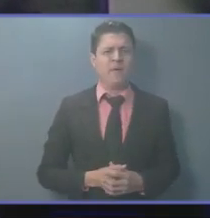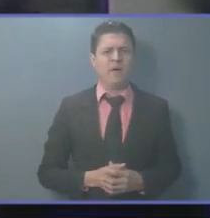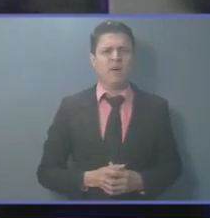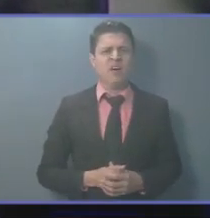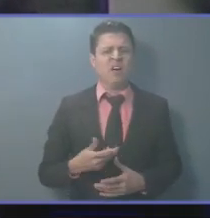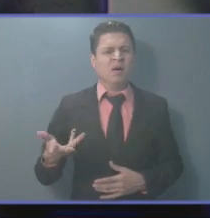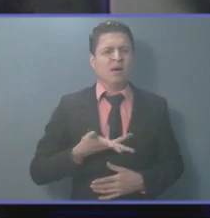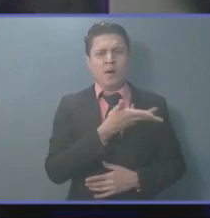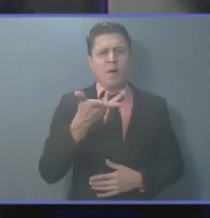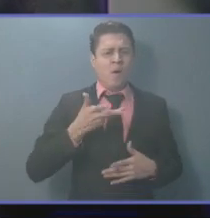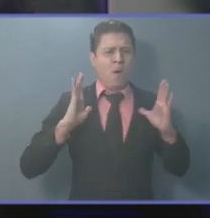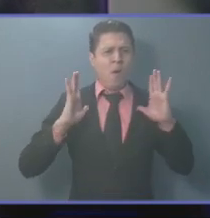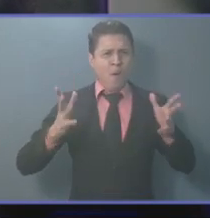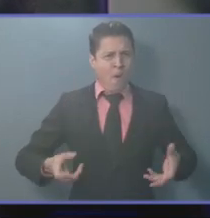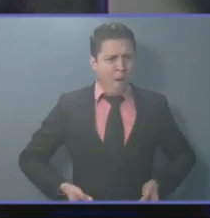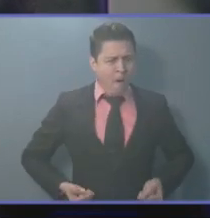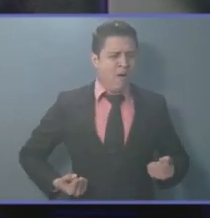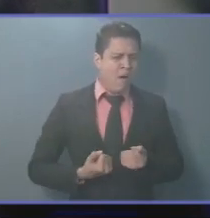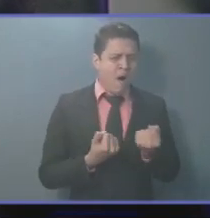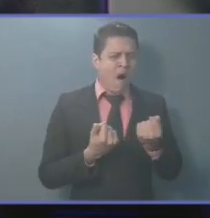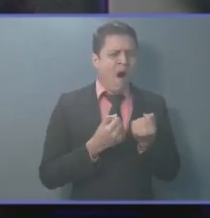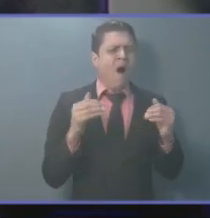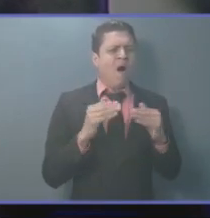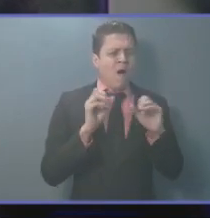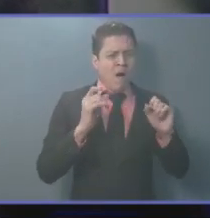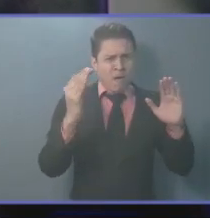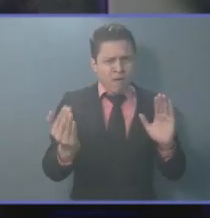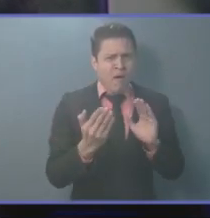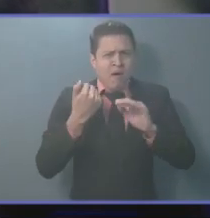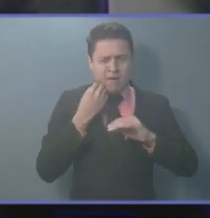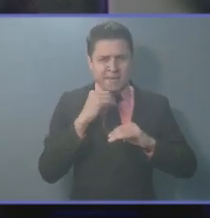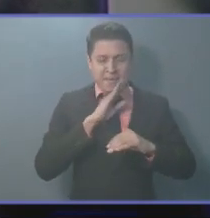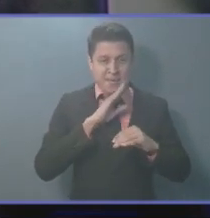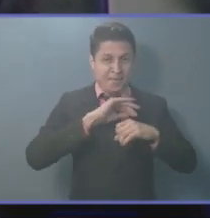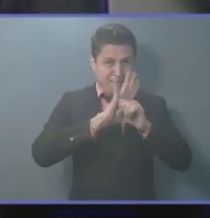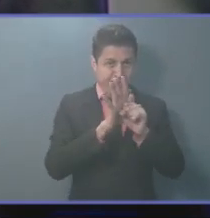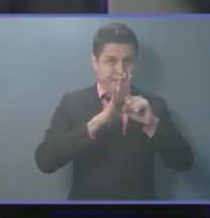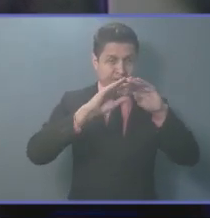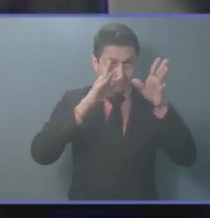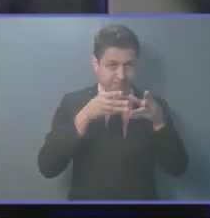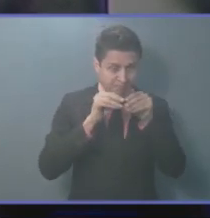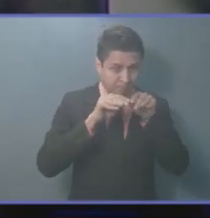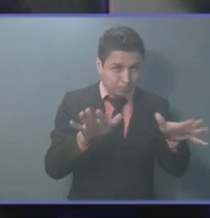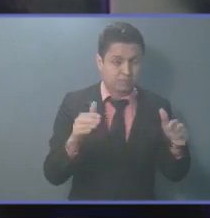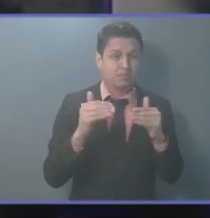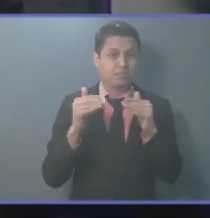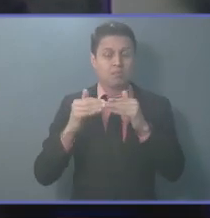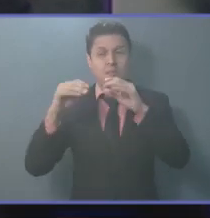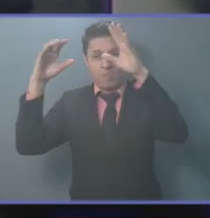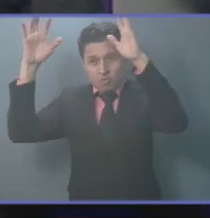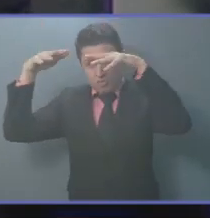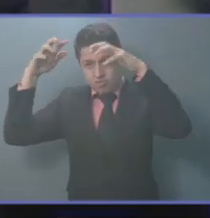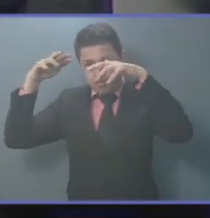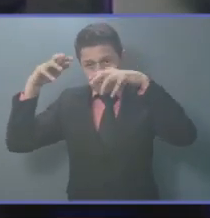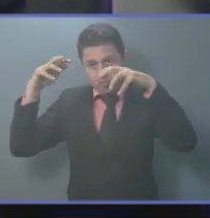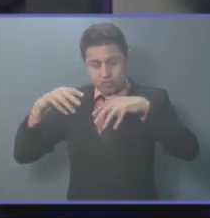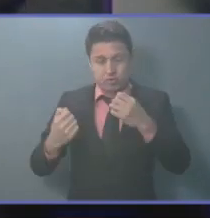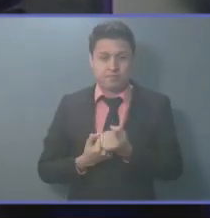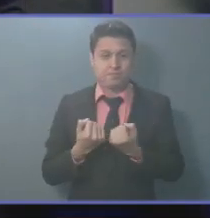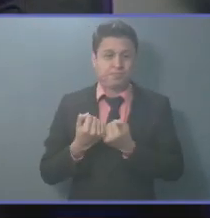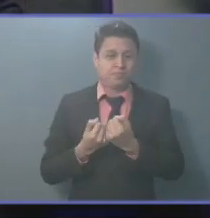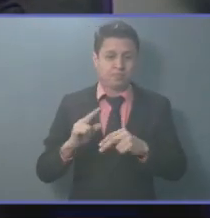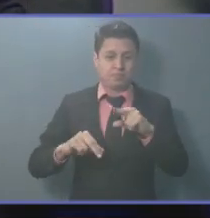al gobierno central para que le pueda hacer frente a la pandemia y también que tenga que hacer los esfuerzos